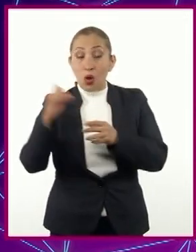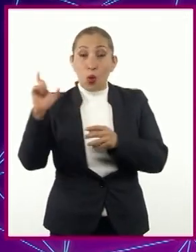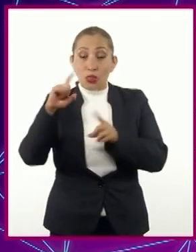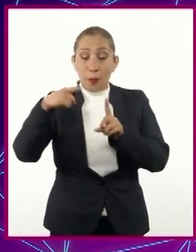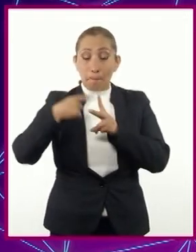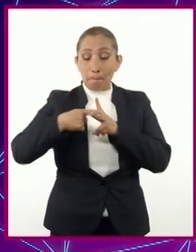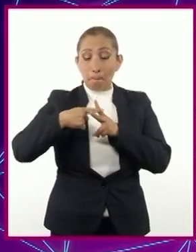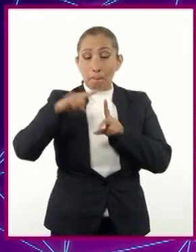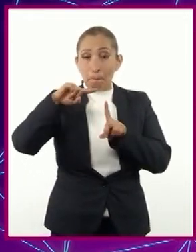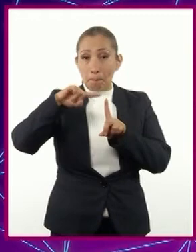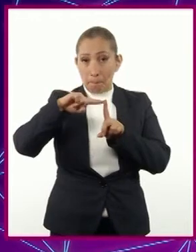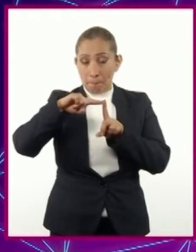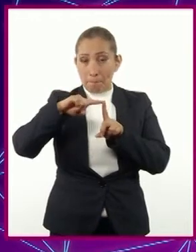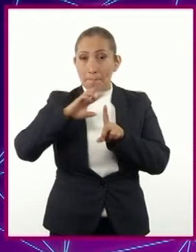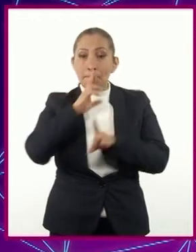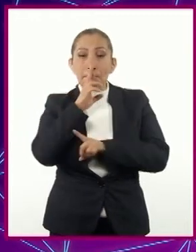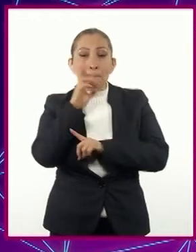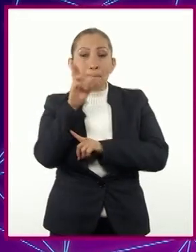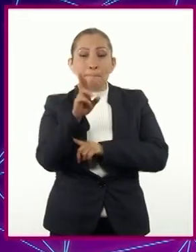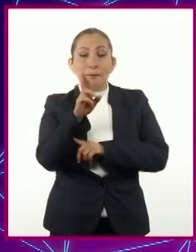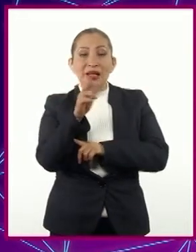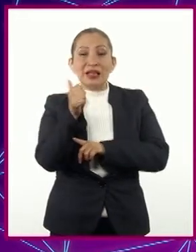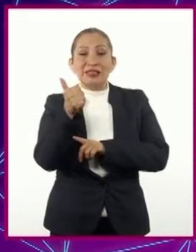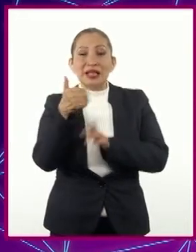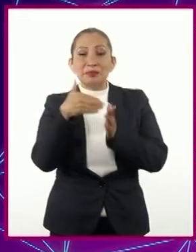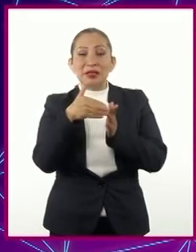dividirlos, se obtiene